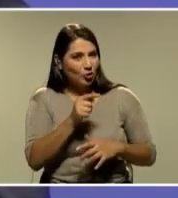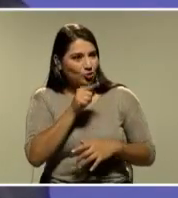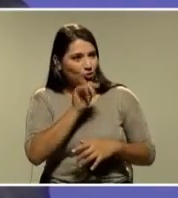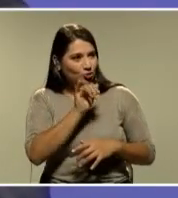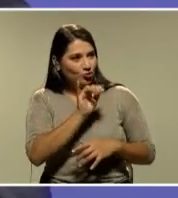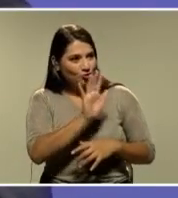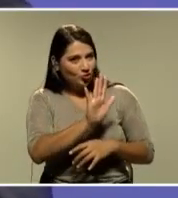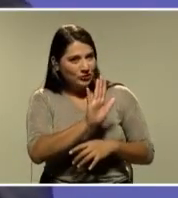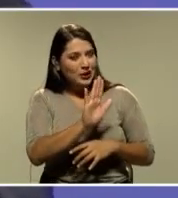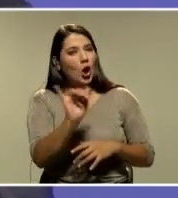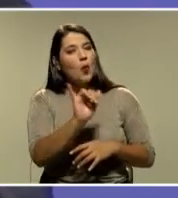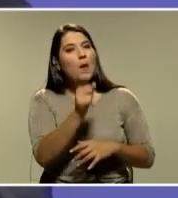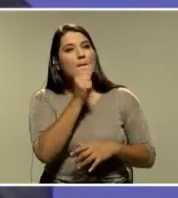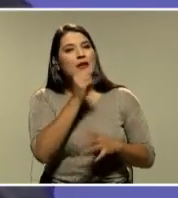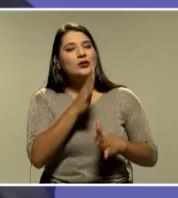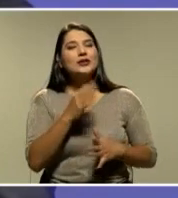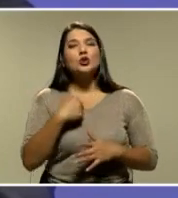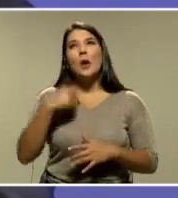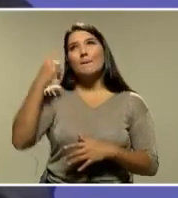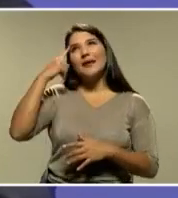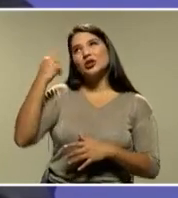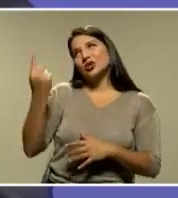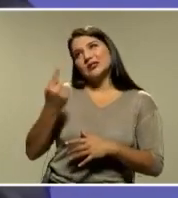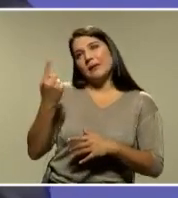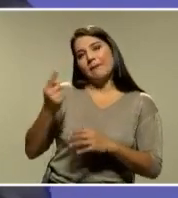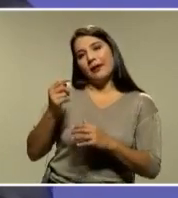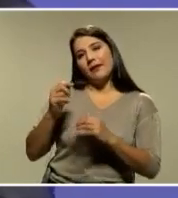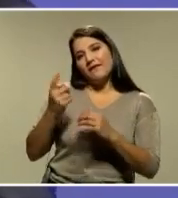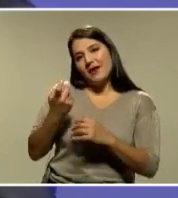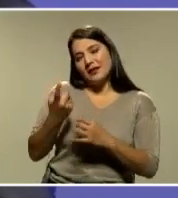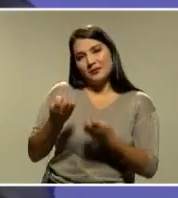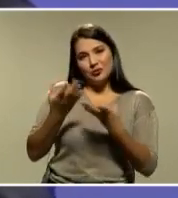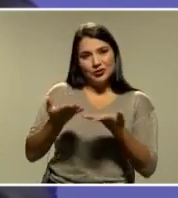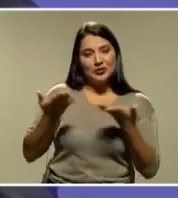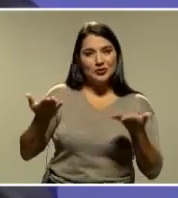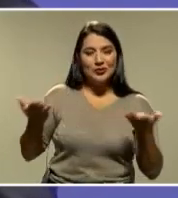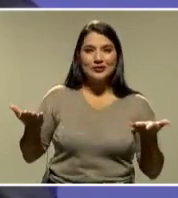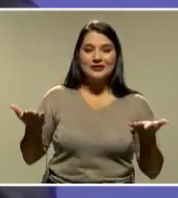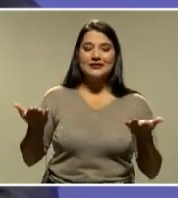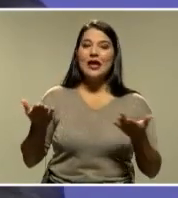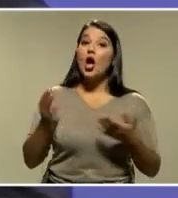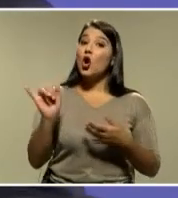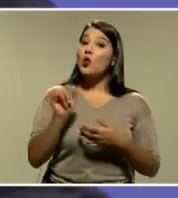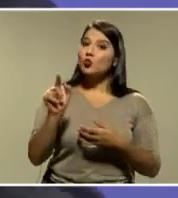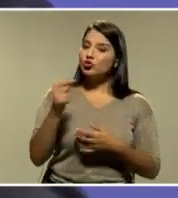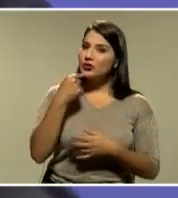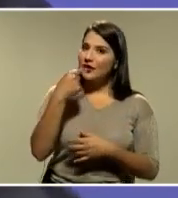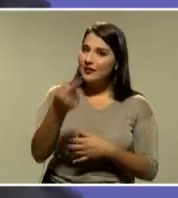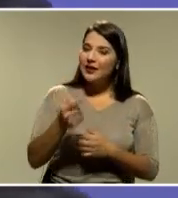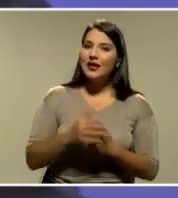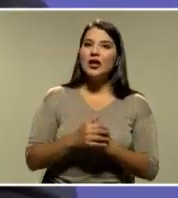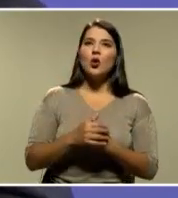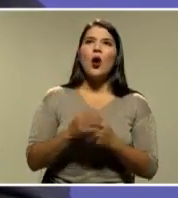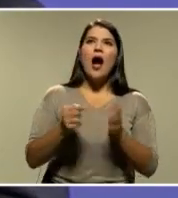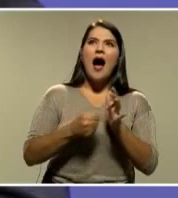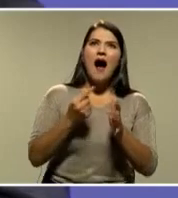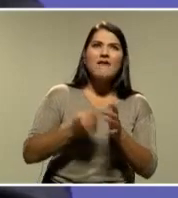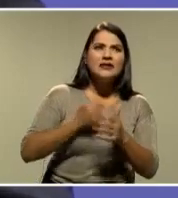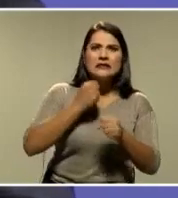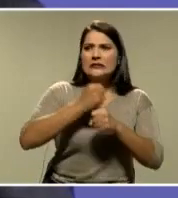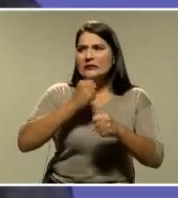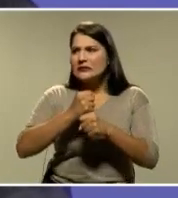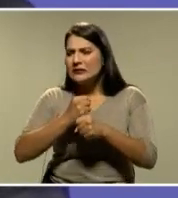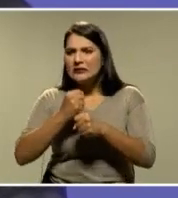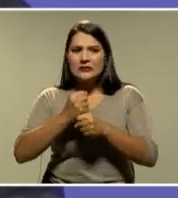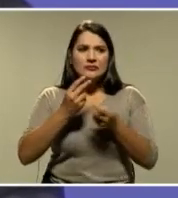yo siempre pienso que a uno le quedan muchas cosas, porque no siempre, y es lo que usted decía, el corre-corre, el trabajo